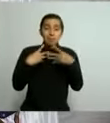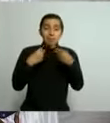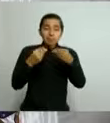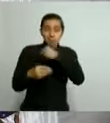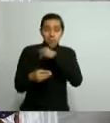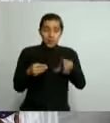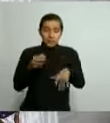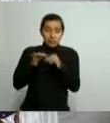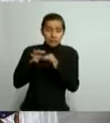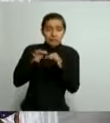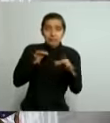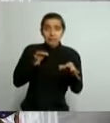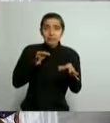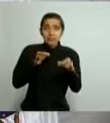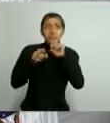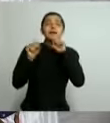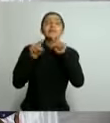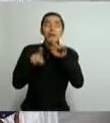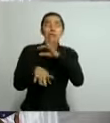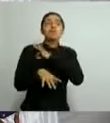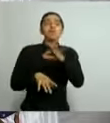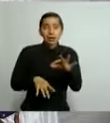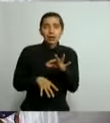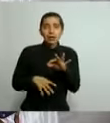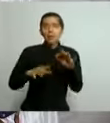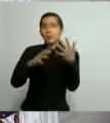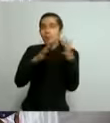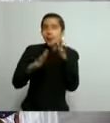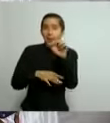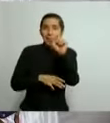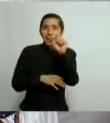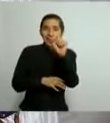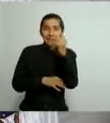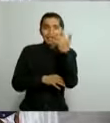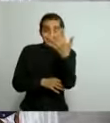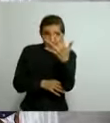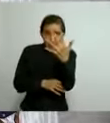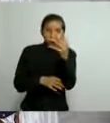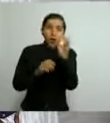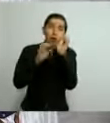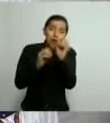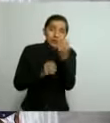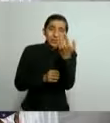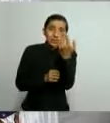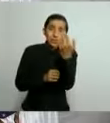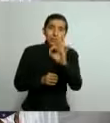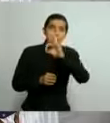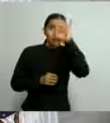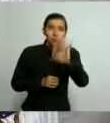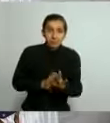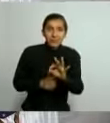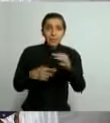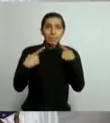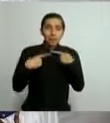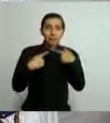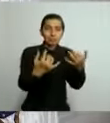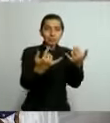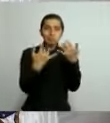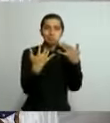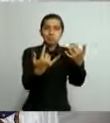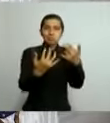y sólo se permitirá que reciban entre un 25% o 50% de sus clientes,